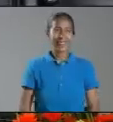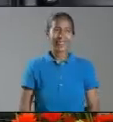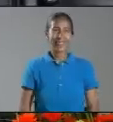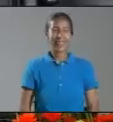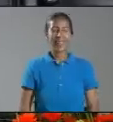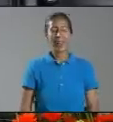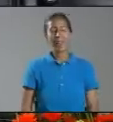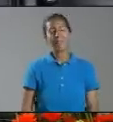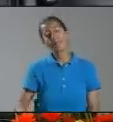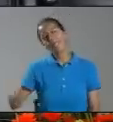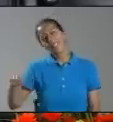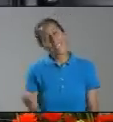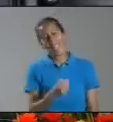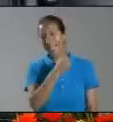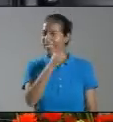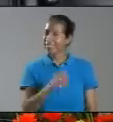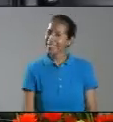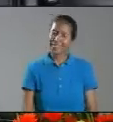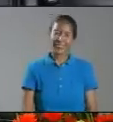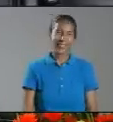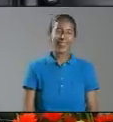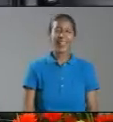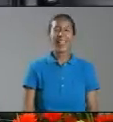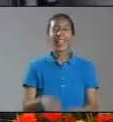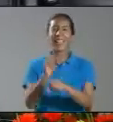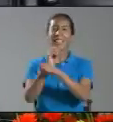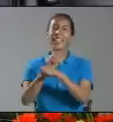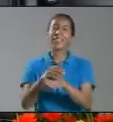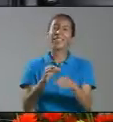Me doy. Ahora déjeme explicarle.